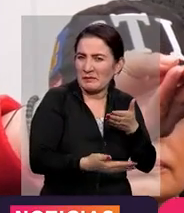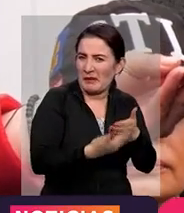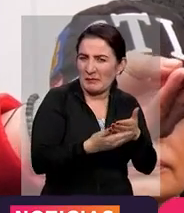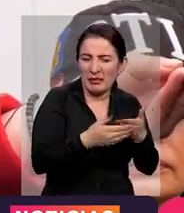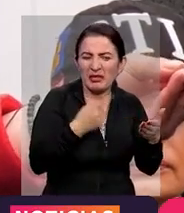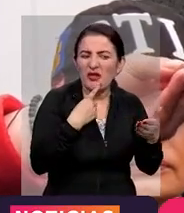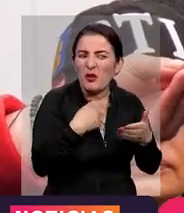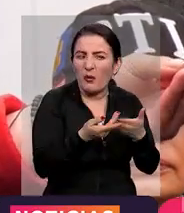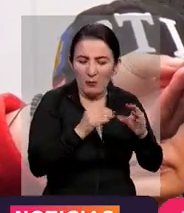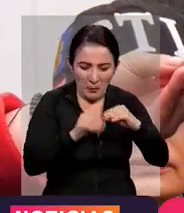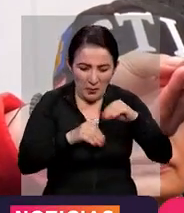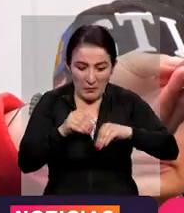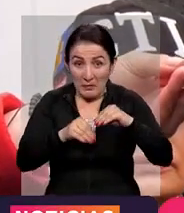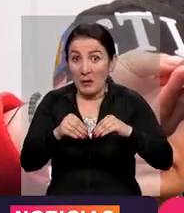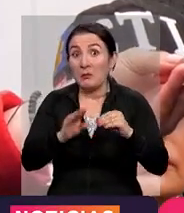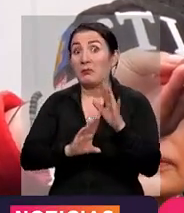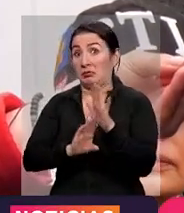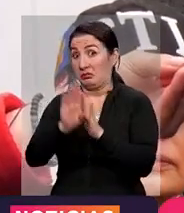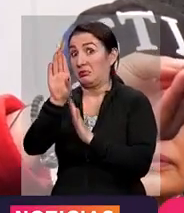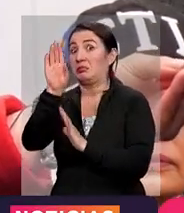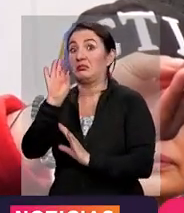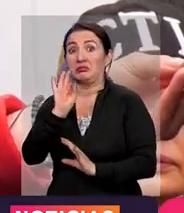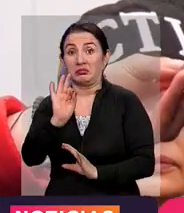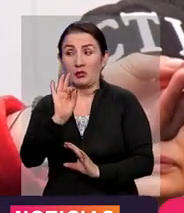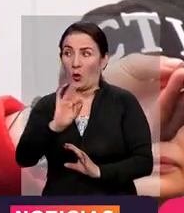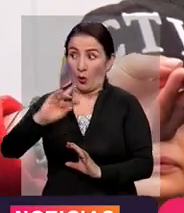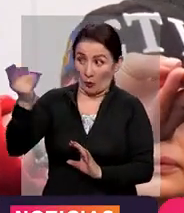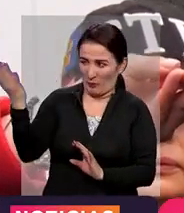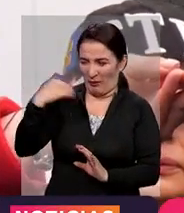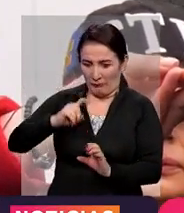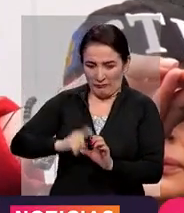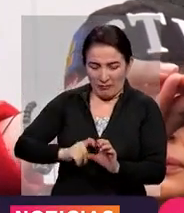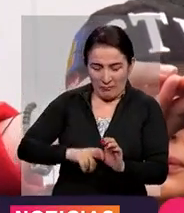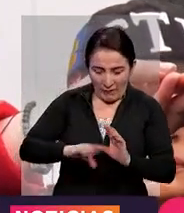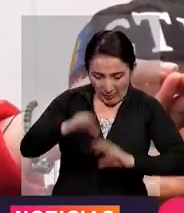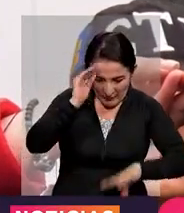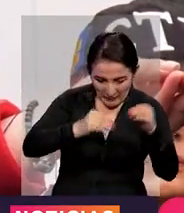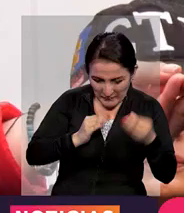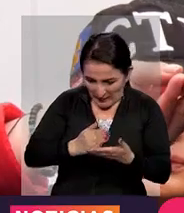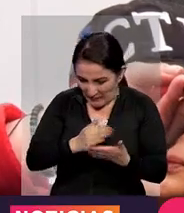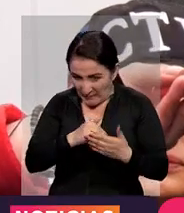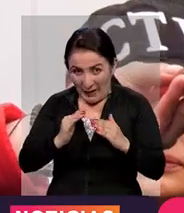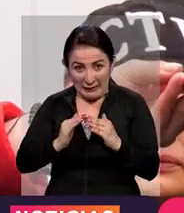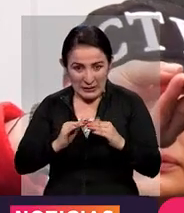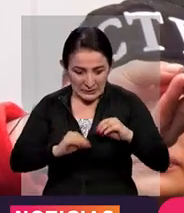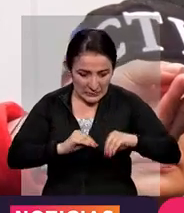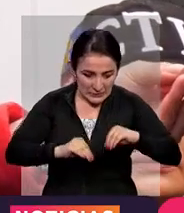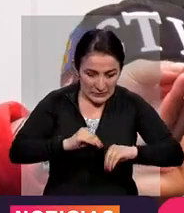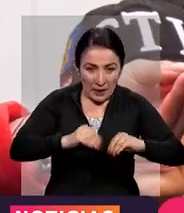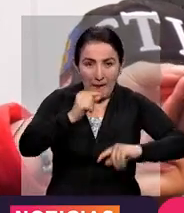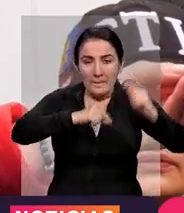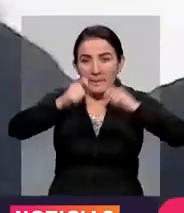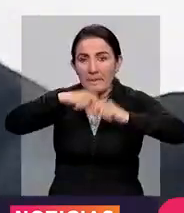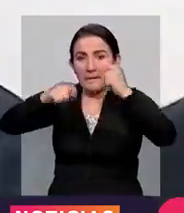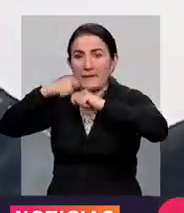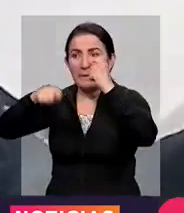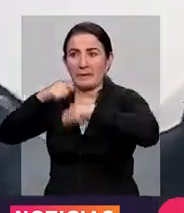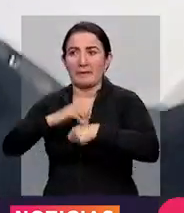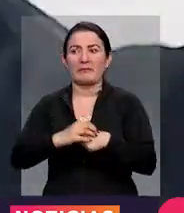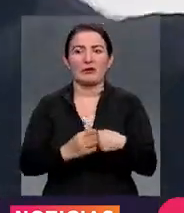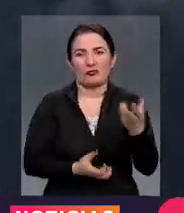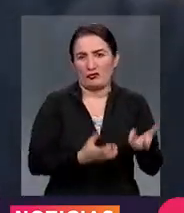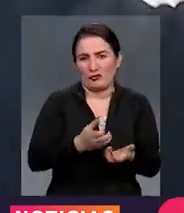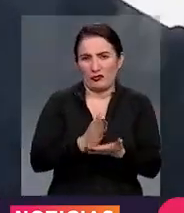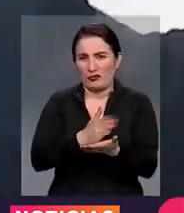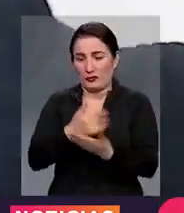vista criminal exitosa, y que permitió que otros empezaran a aprender, le hicieran desde sus casas, empezaran a cocinar. Esta banda,